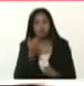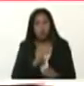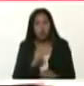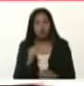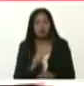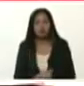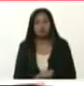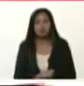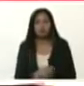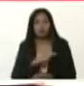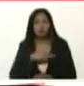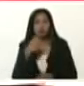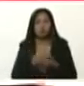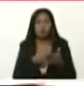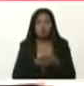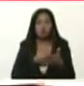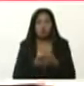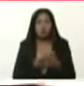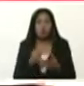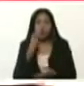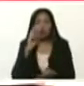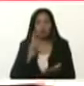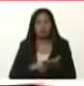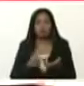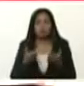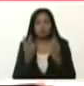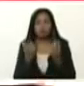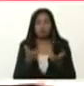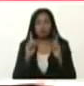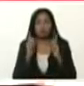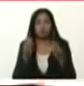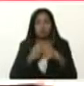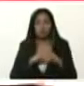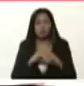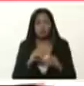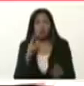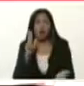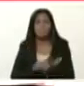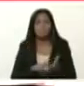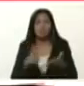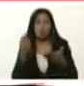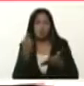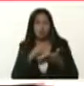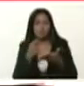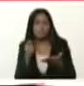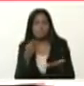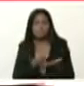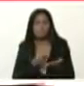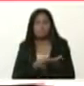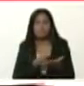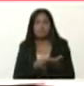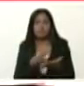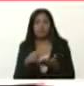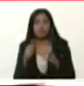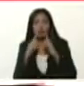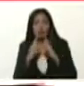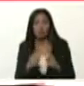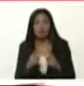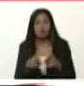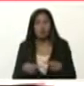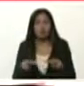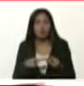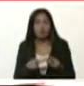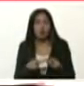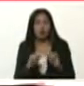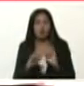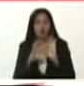Le vamos a echar pierna a eso. Correcto. Aquí estoy aprobando todos los recursos para el bacheo en troncales, autopistas, vías expresas, vías